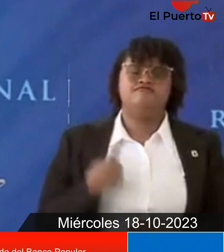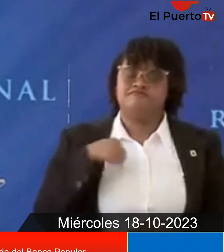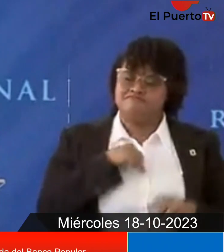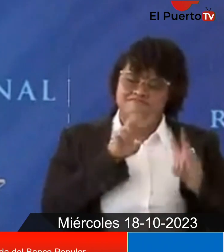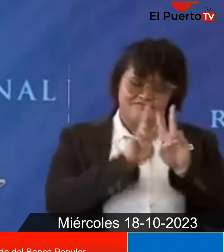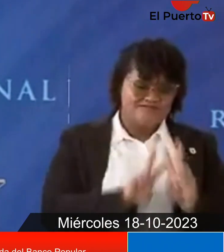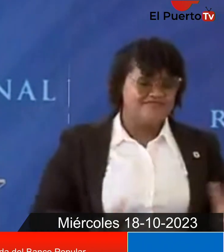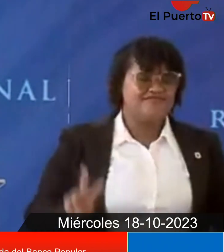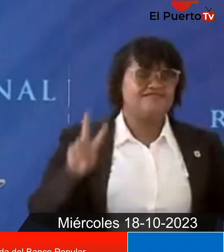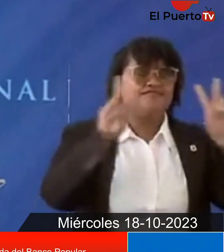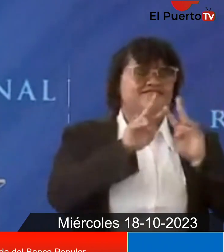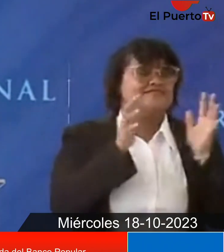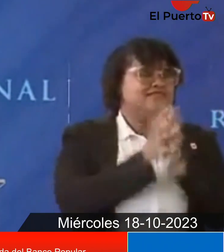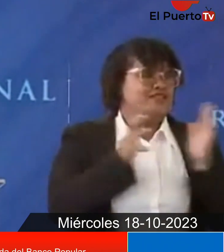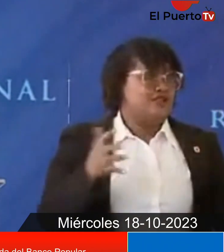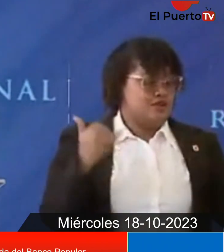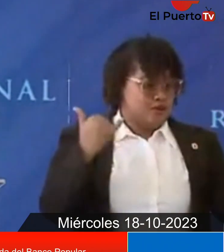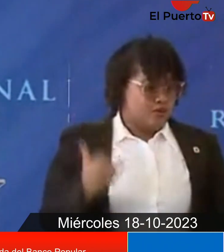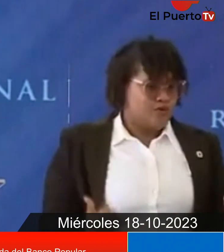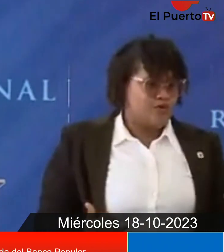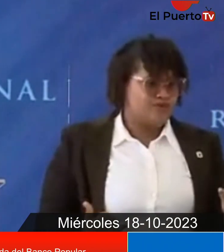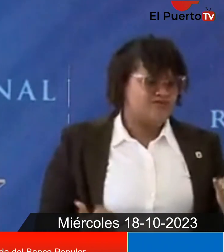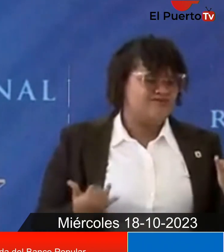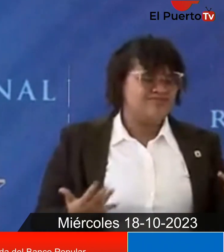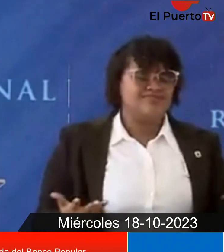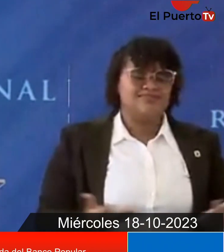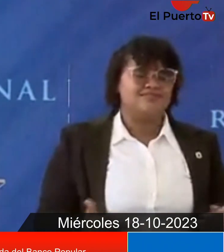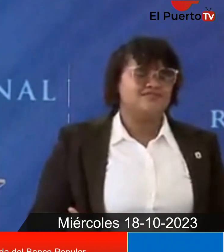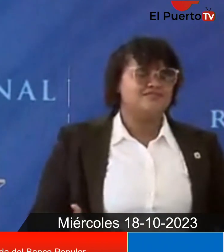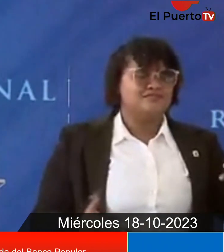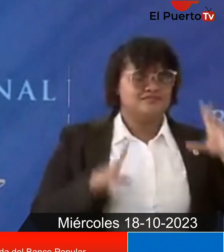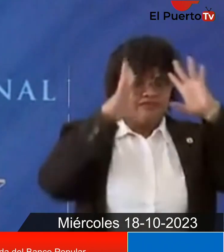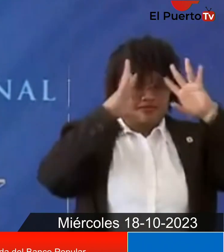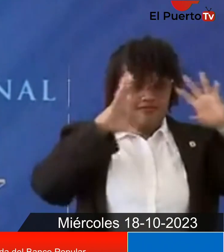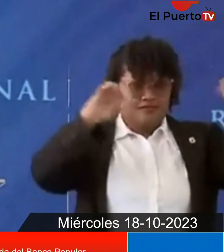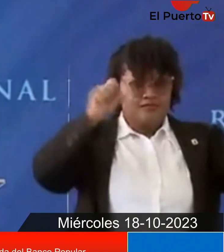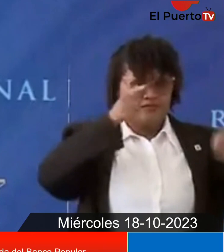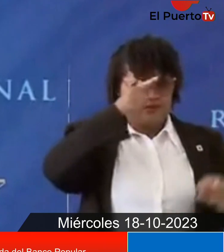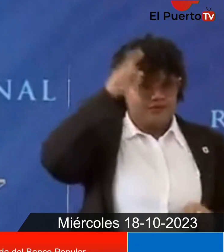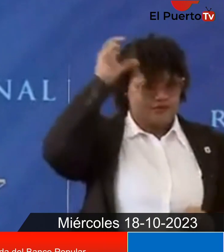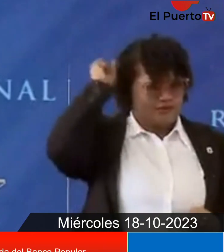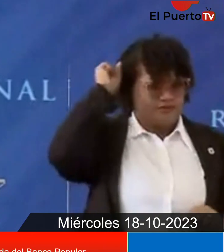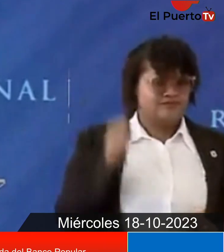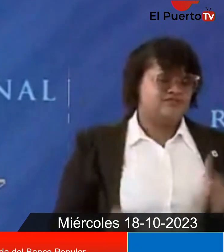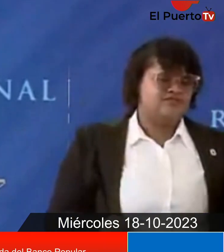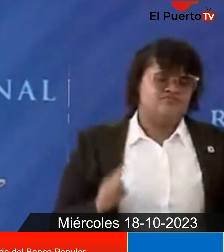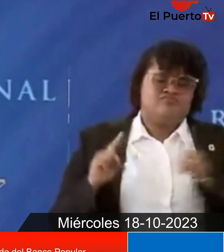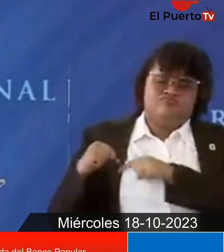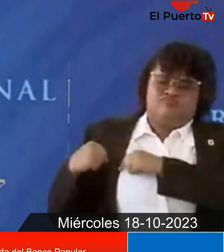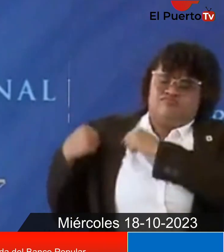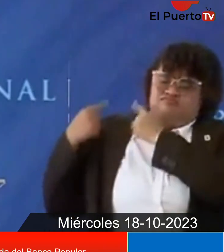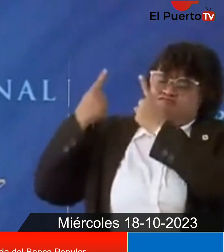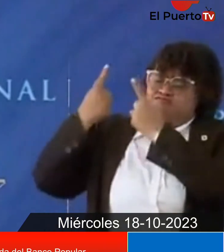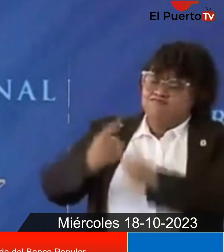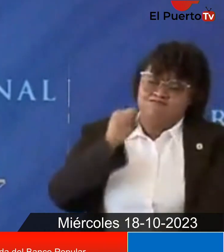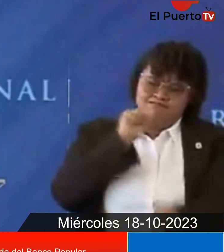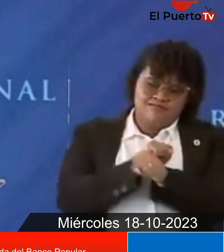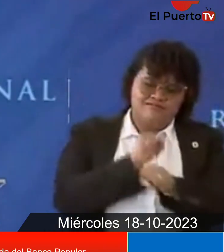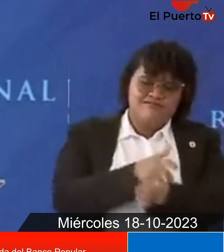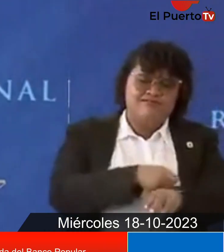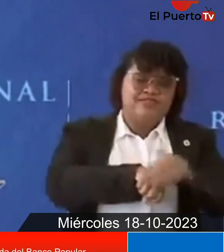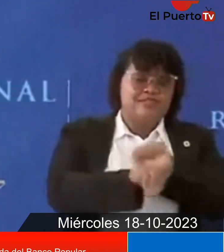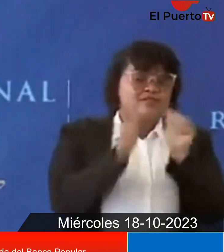Valoramos muchísimo hoy la presencia del presidente Abinader, quien ha trabajado con rigor